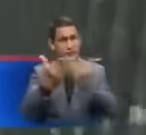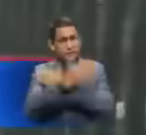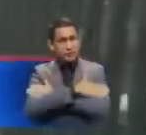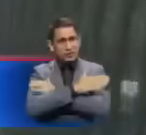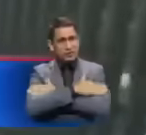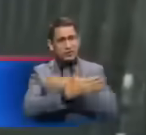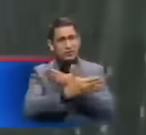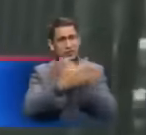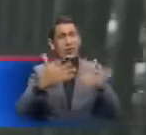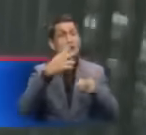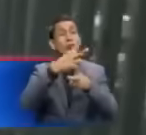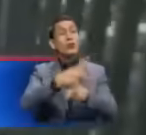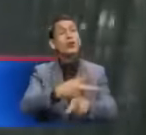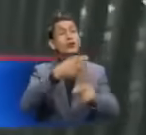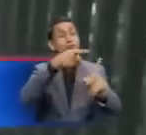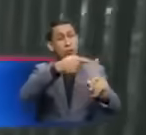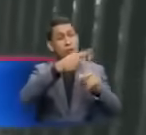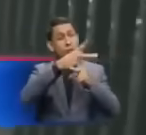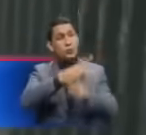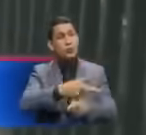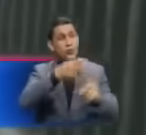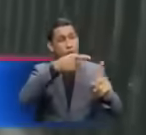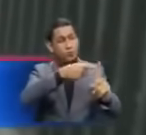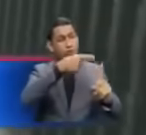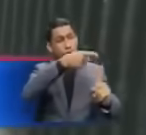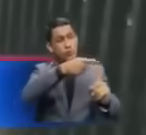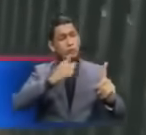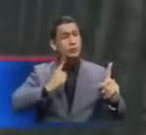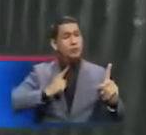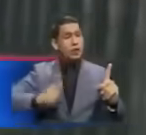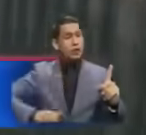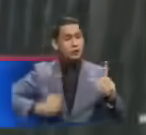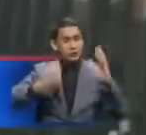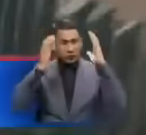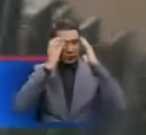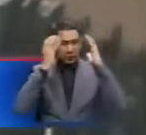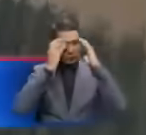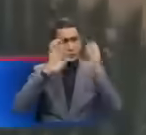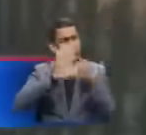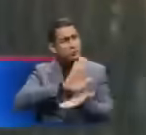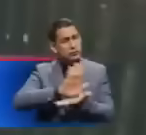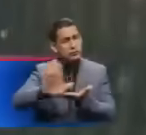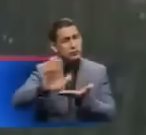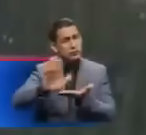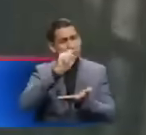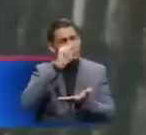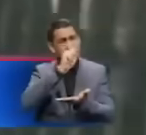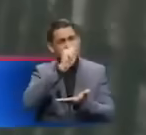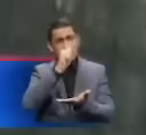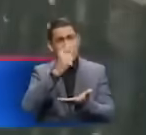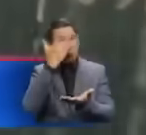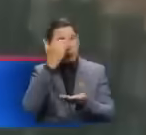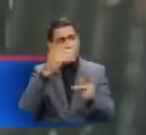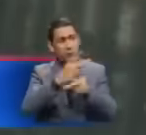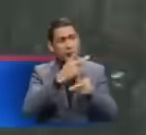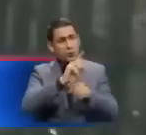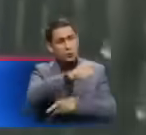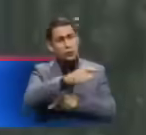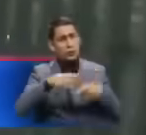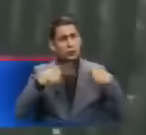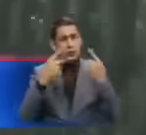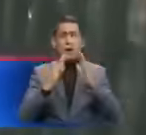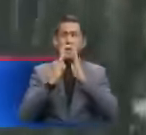Padamente. Cuídate. Cuídate, cuida tu salud mental, cuídate de esas sustancias, lo que hacen es acabar con el ser humano. Cuídate, amigo.